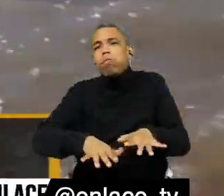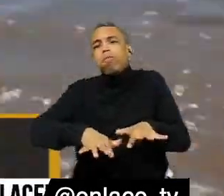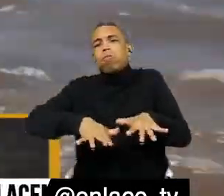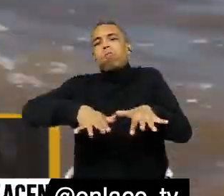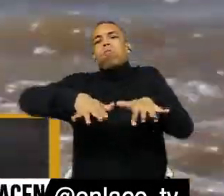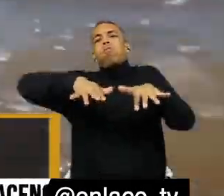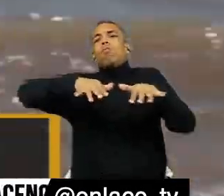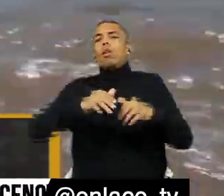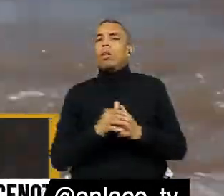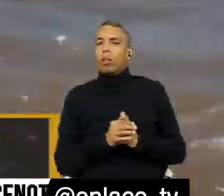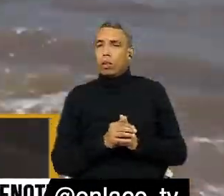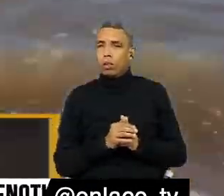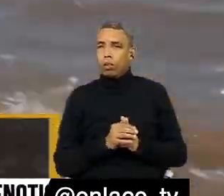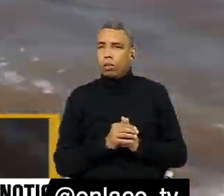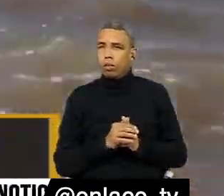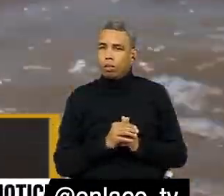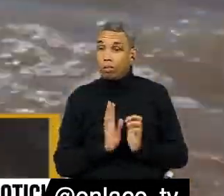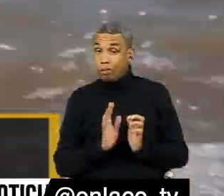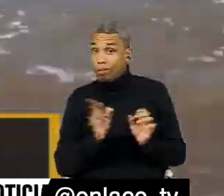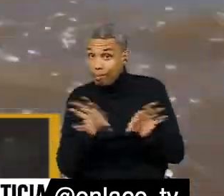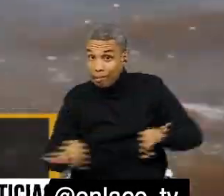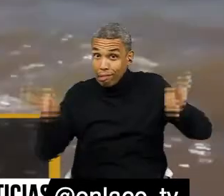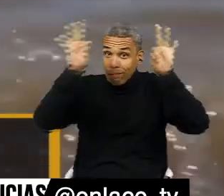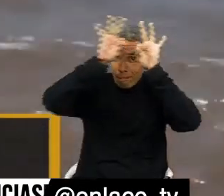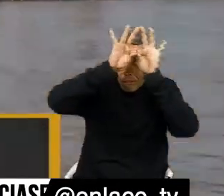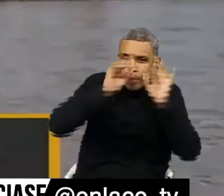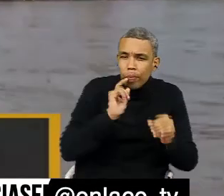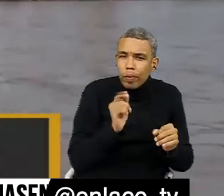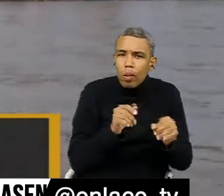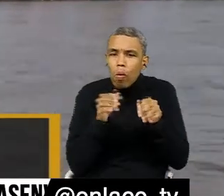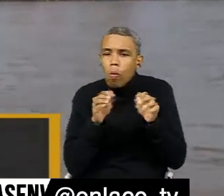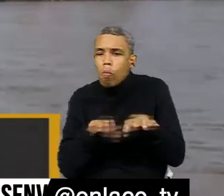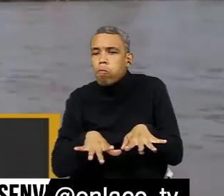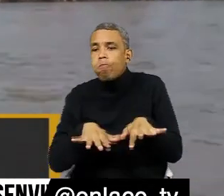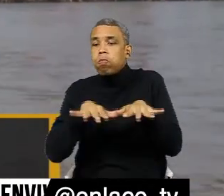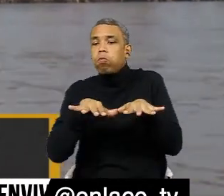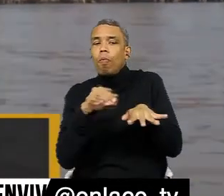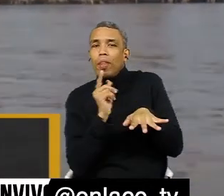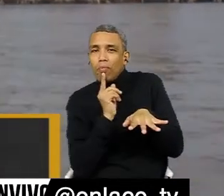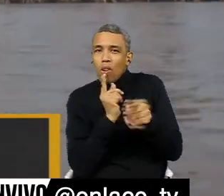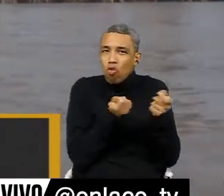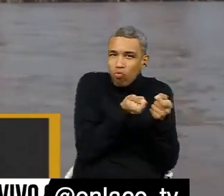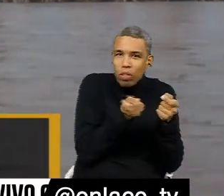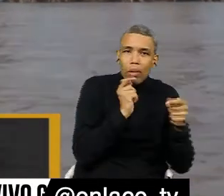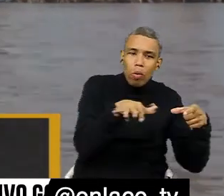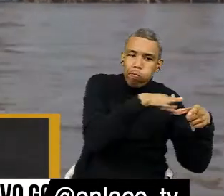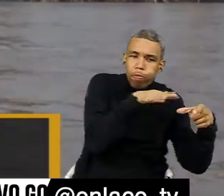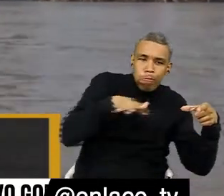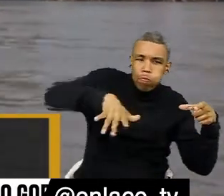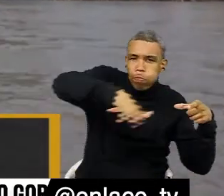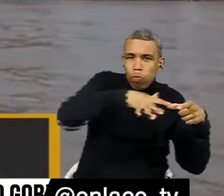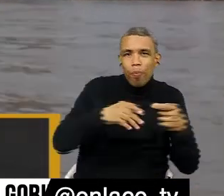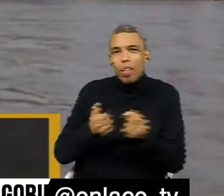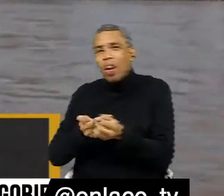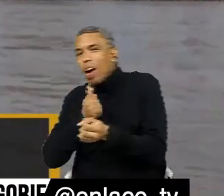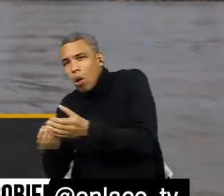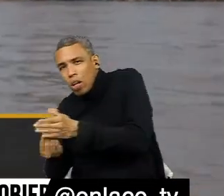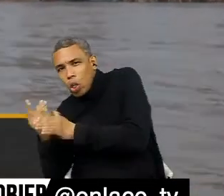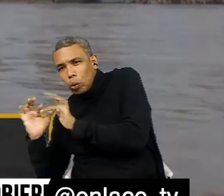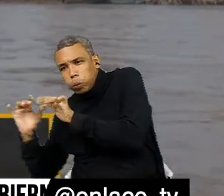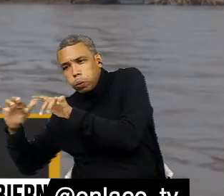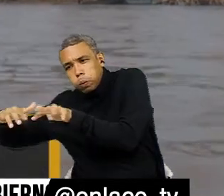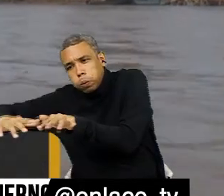importante reconocer algunos sitios y reconocer la interacción entre las ciénagas del río y las zonas inundables en este tramo del Magdalena Medio. Y con base